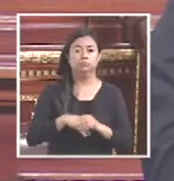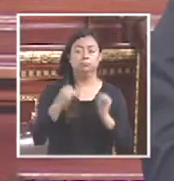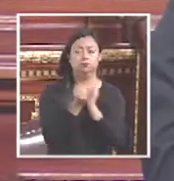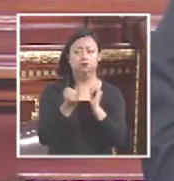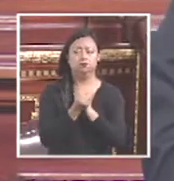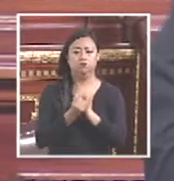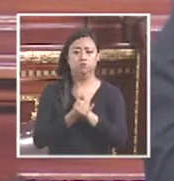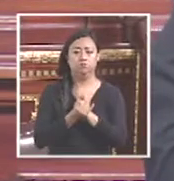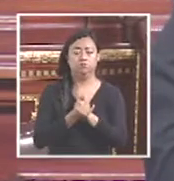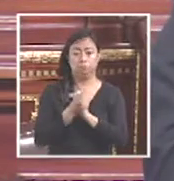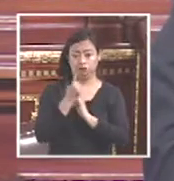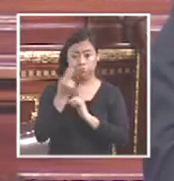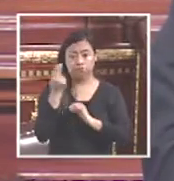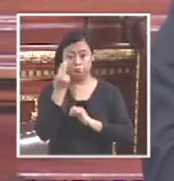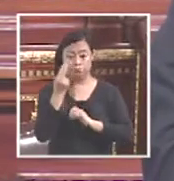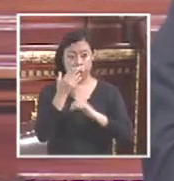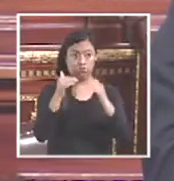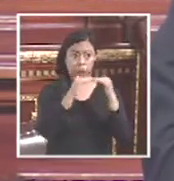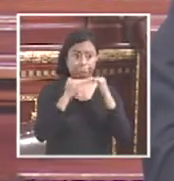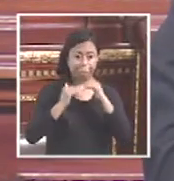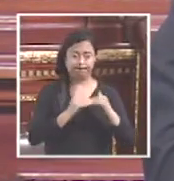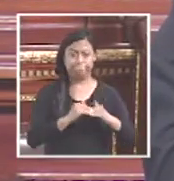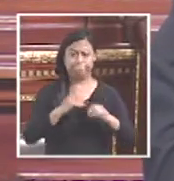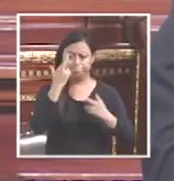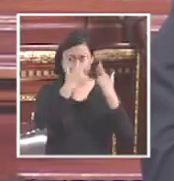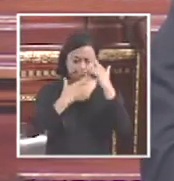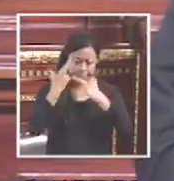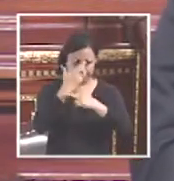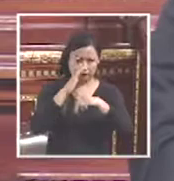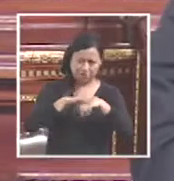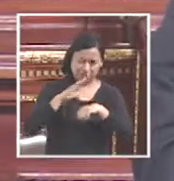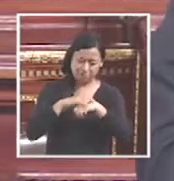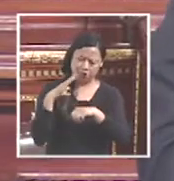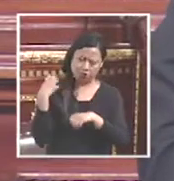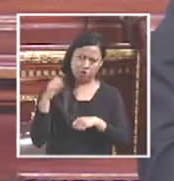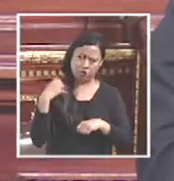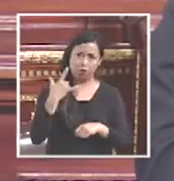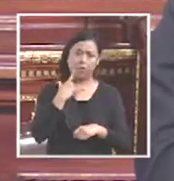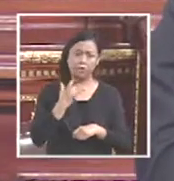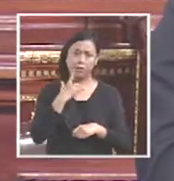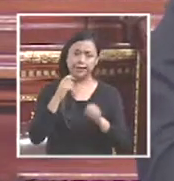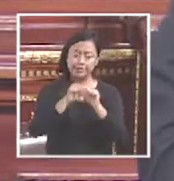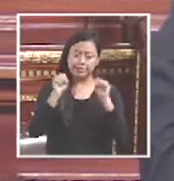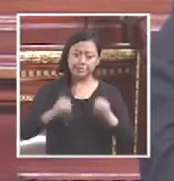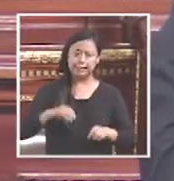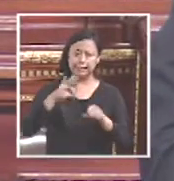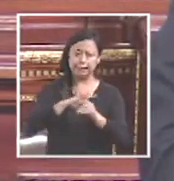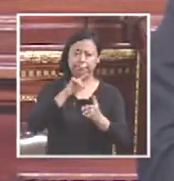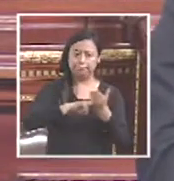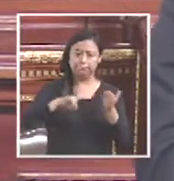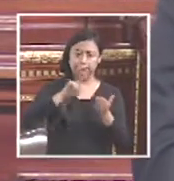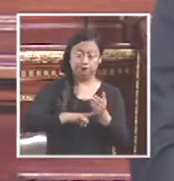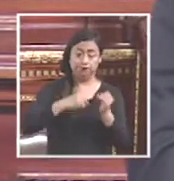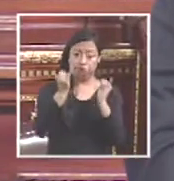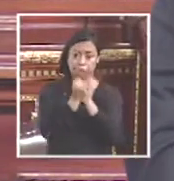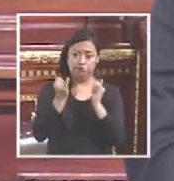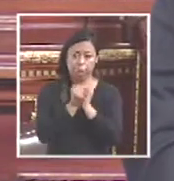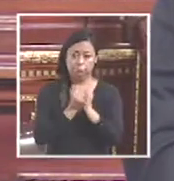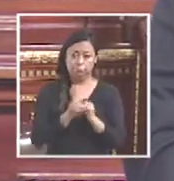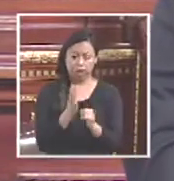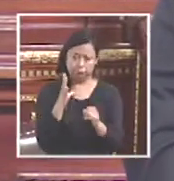pluralidad, es necesaria una revisión más exhaustiva de los sistemas electorales, así como su